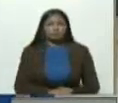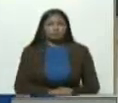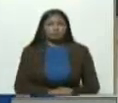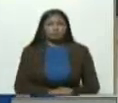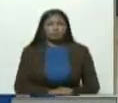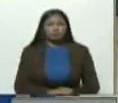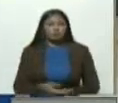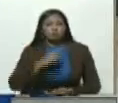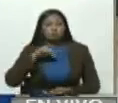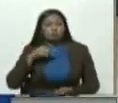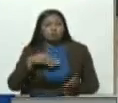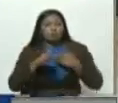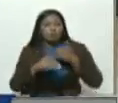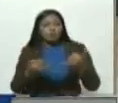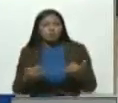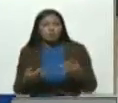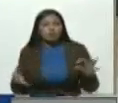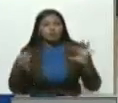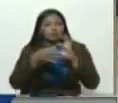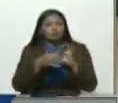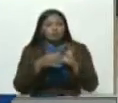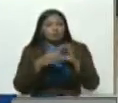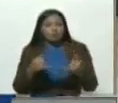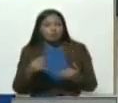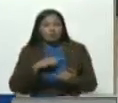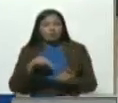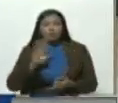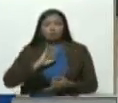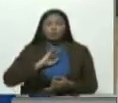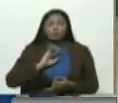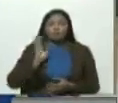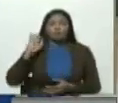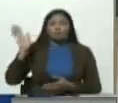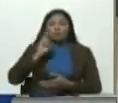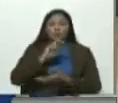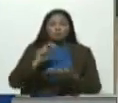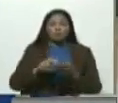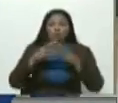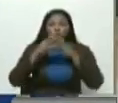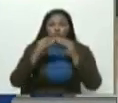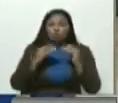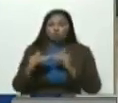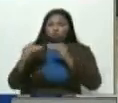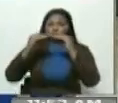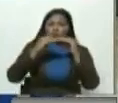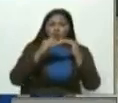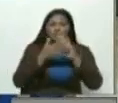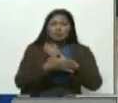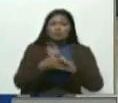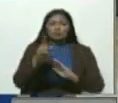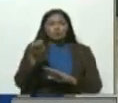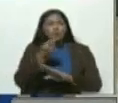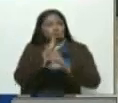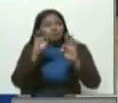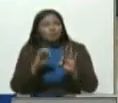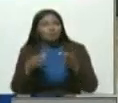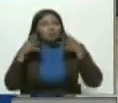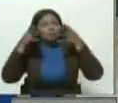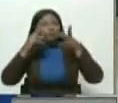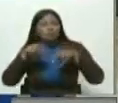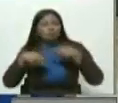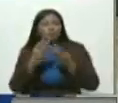Nosotros nos hemos empeñado desde la Alianza Democrática y desde este Parlamento Nacional, todos unísono, a tratar de darle una